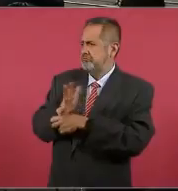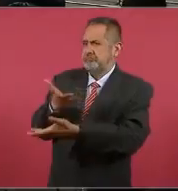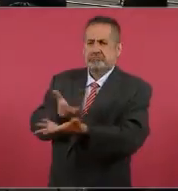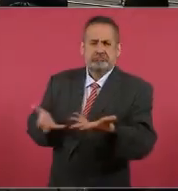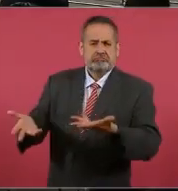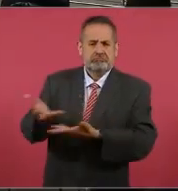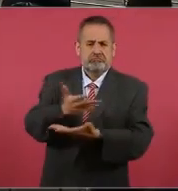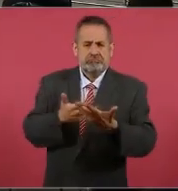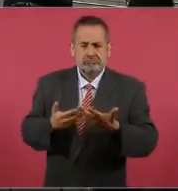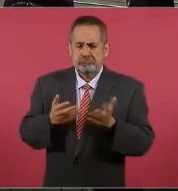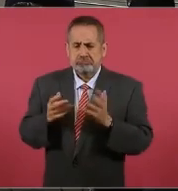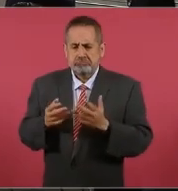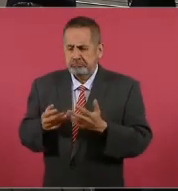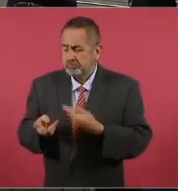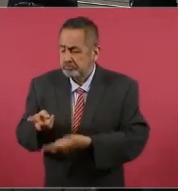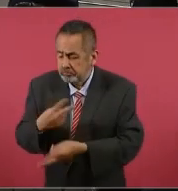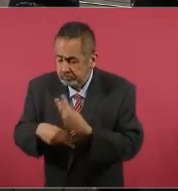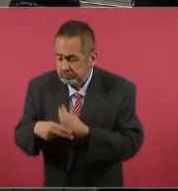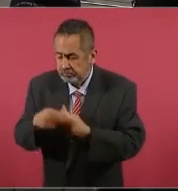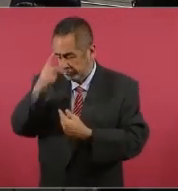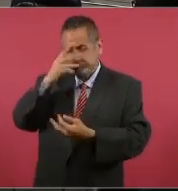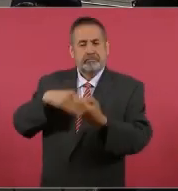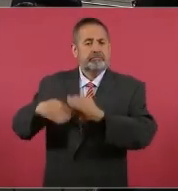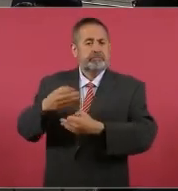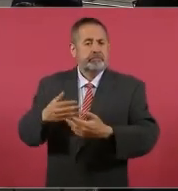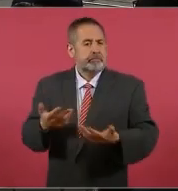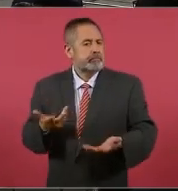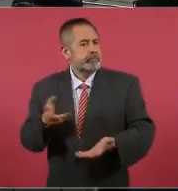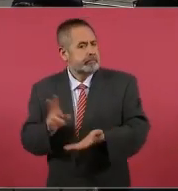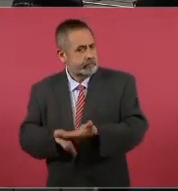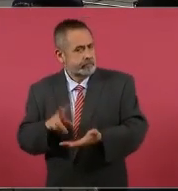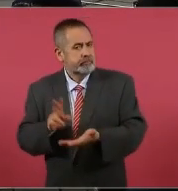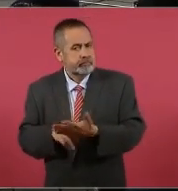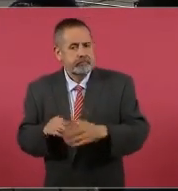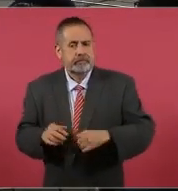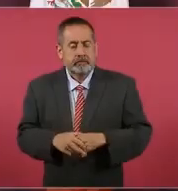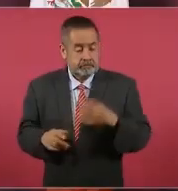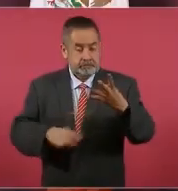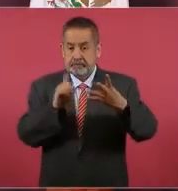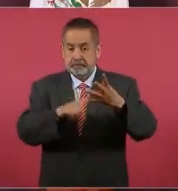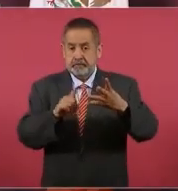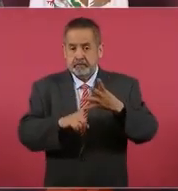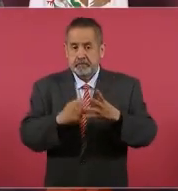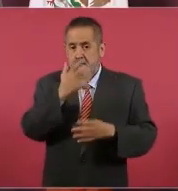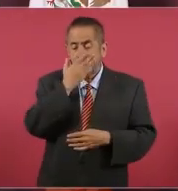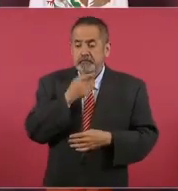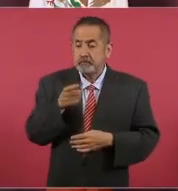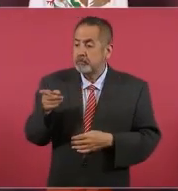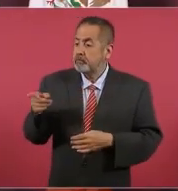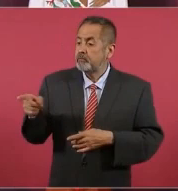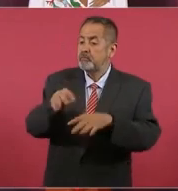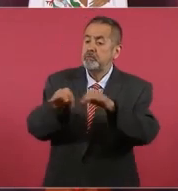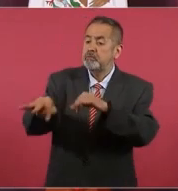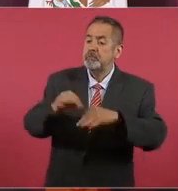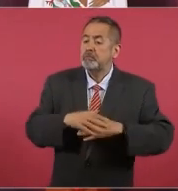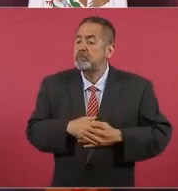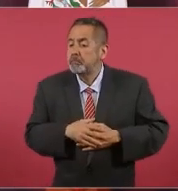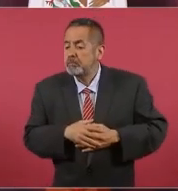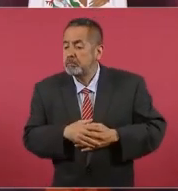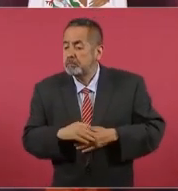esos son valores. Otra cuestión, no había trabajo asalariado,